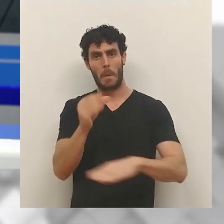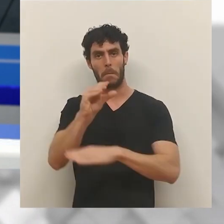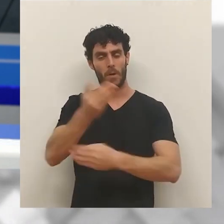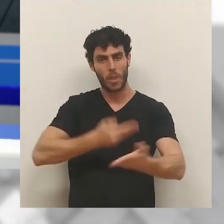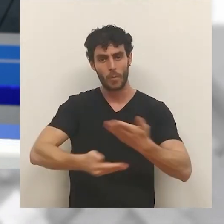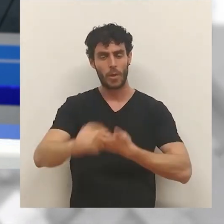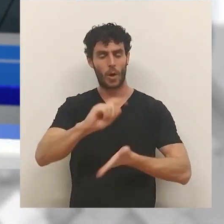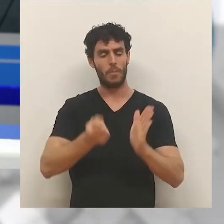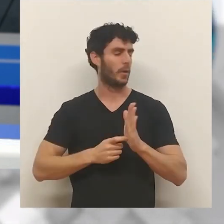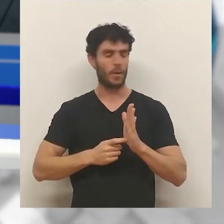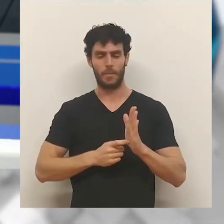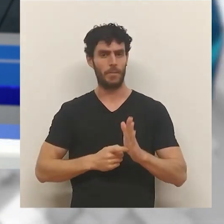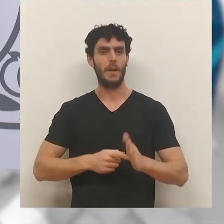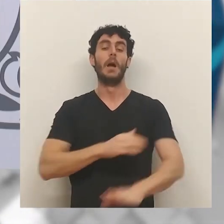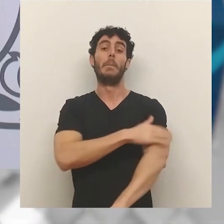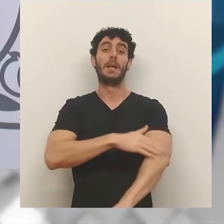de los 6 millones y medio.